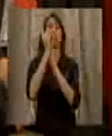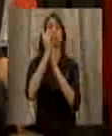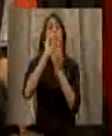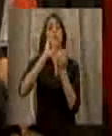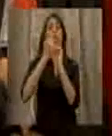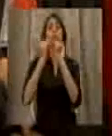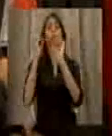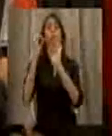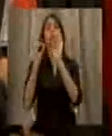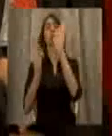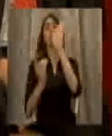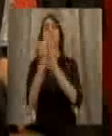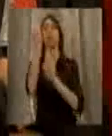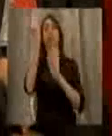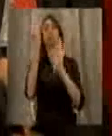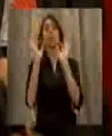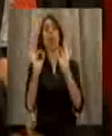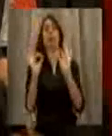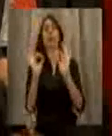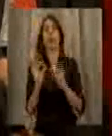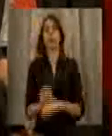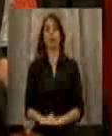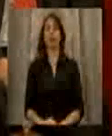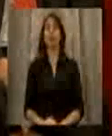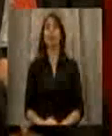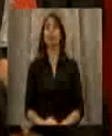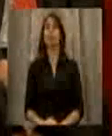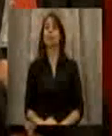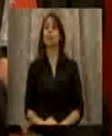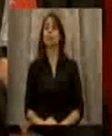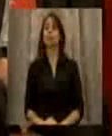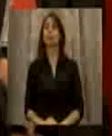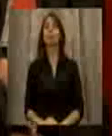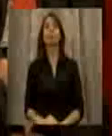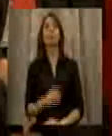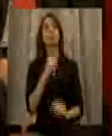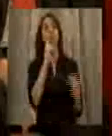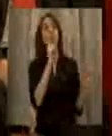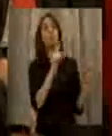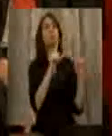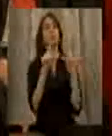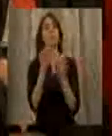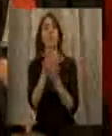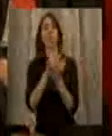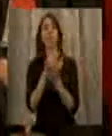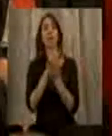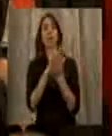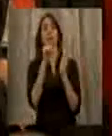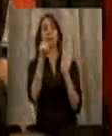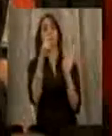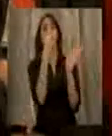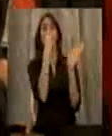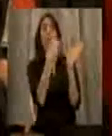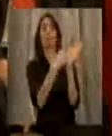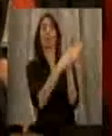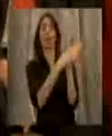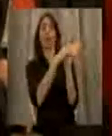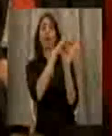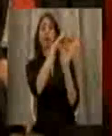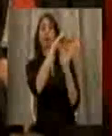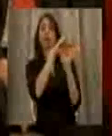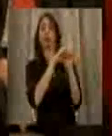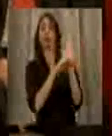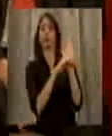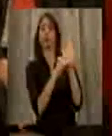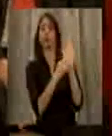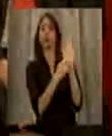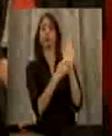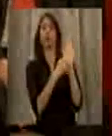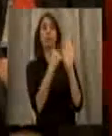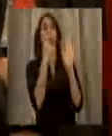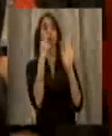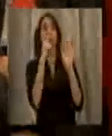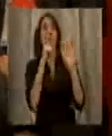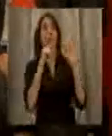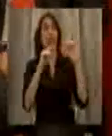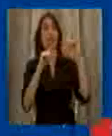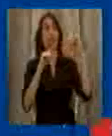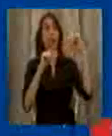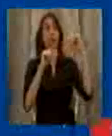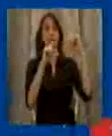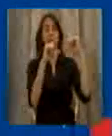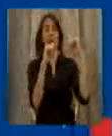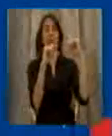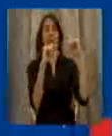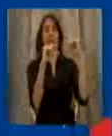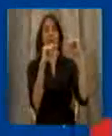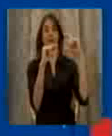al desarrollo. Un ejemplo de esto es el gráfico que ustedes ven ahí. Ustedes pueden ver el gráfico como